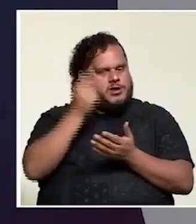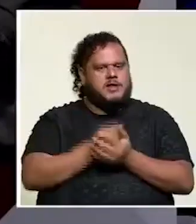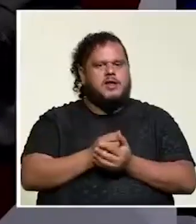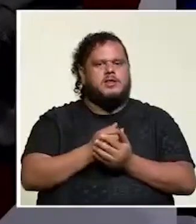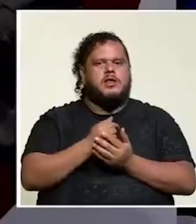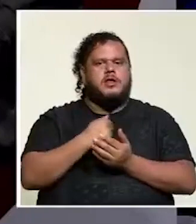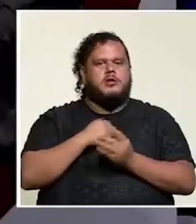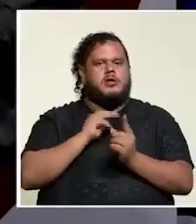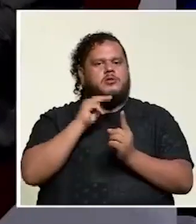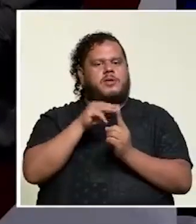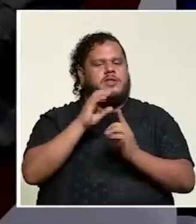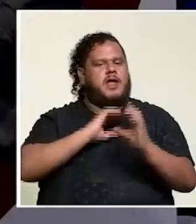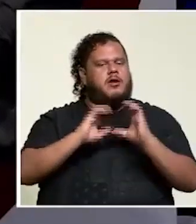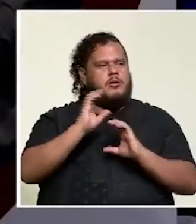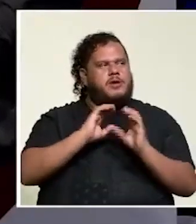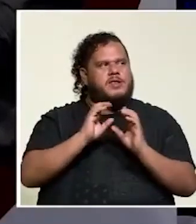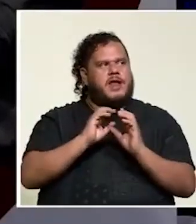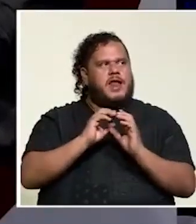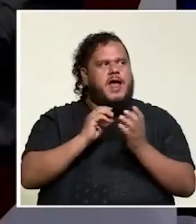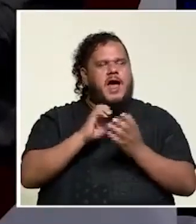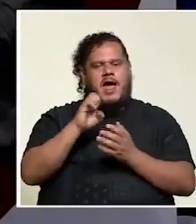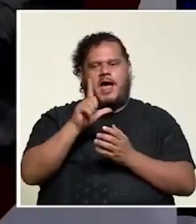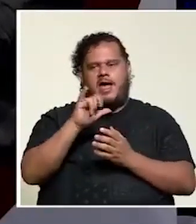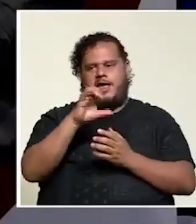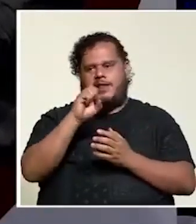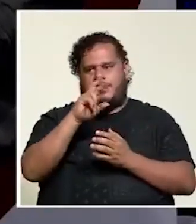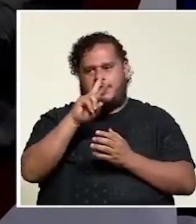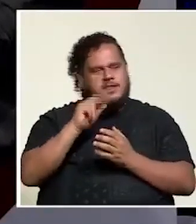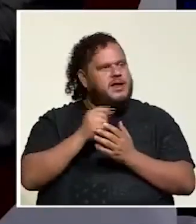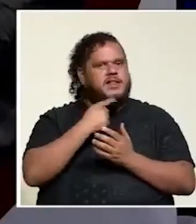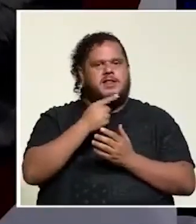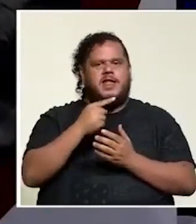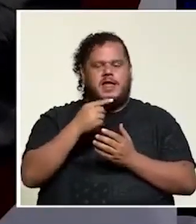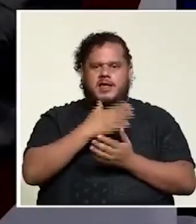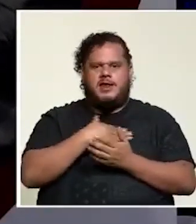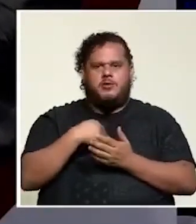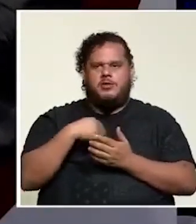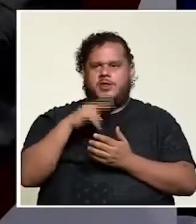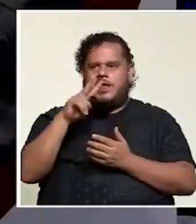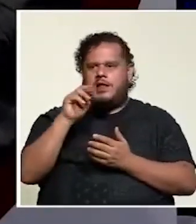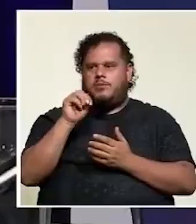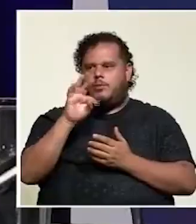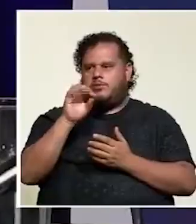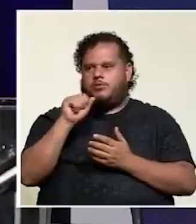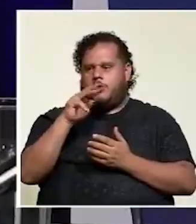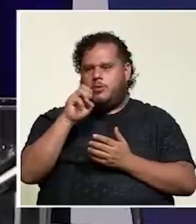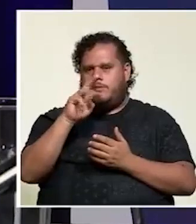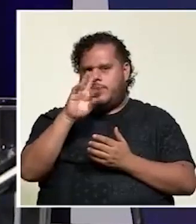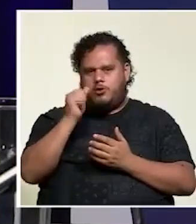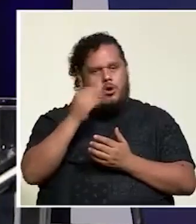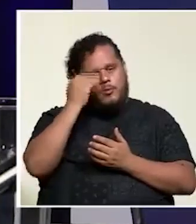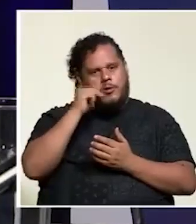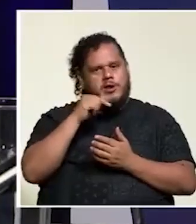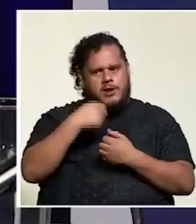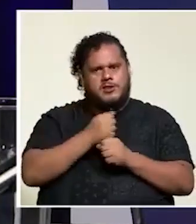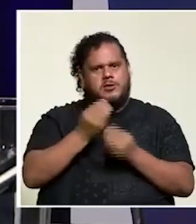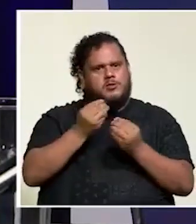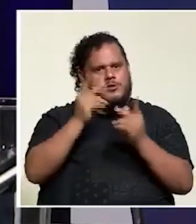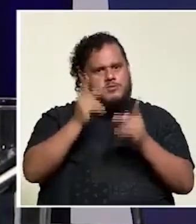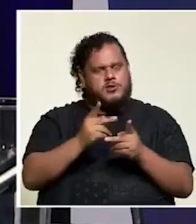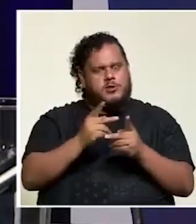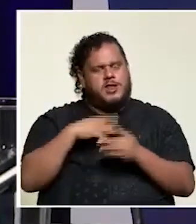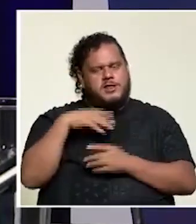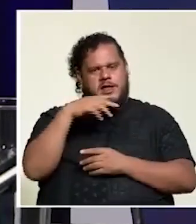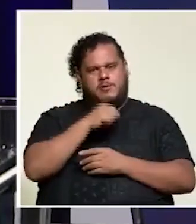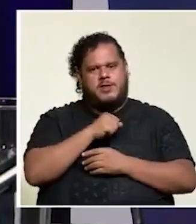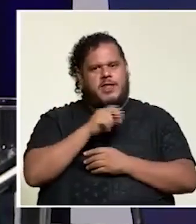a hacer un mensaje comercial gratuito a don Eliezer Feinsack. Dice que le gusta el votómetro, el del Estado de la Nación, porque está haciendo que mucha gente se dé cuenta que no